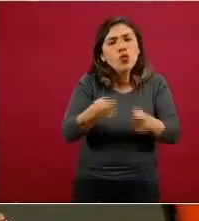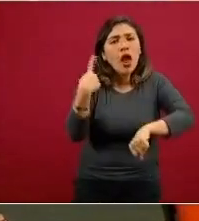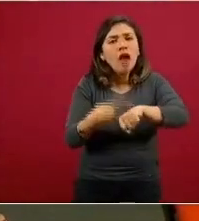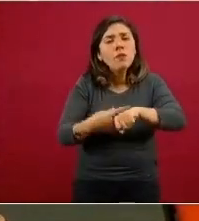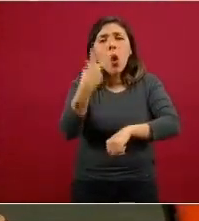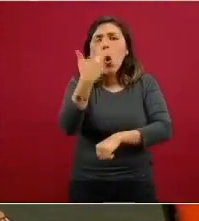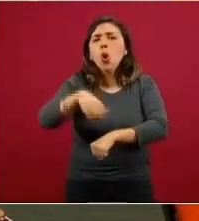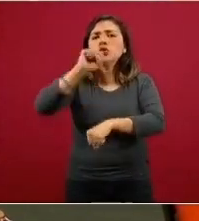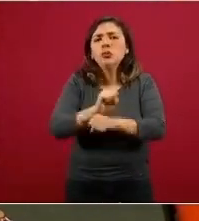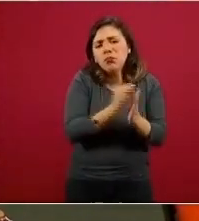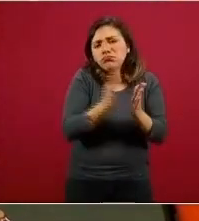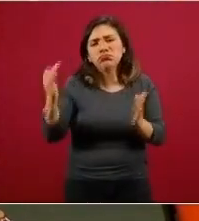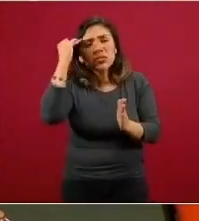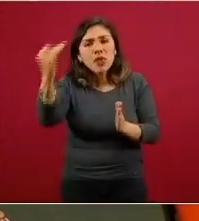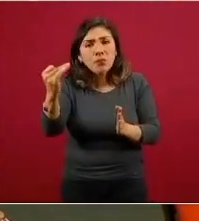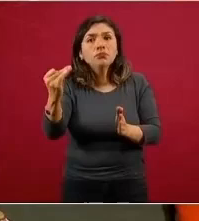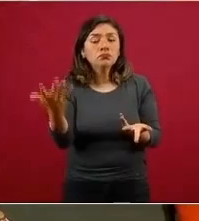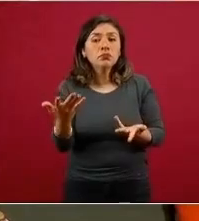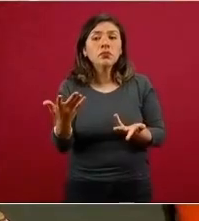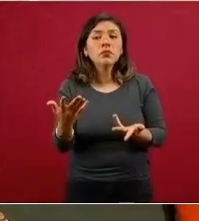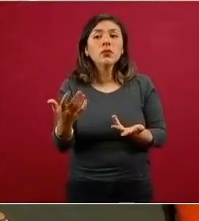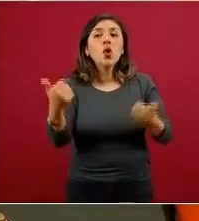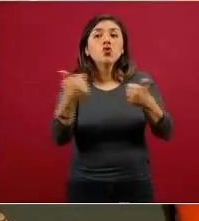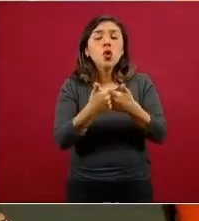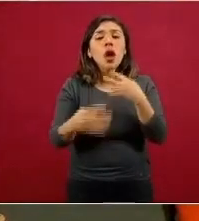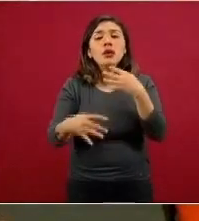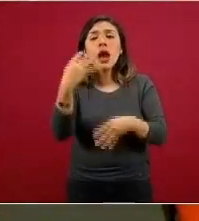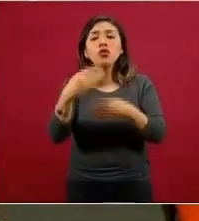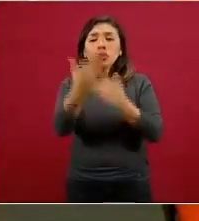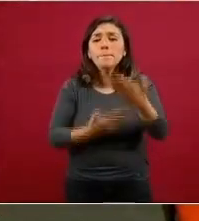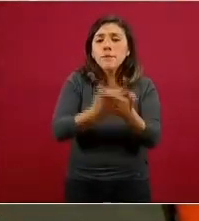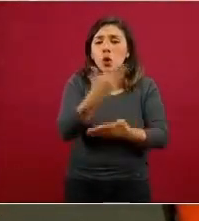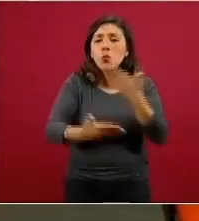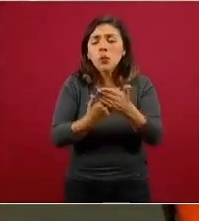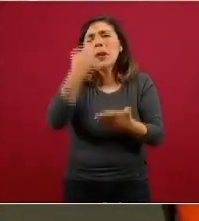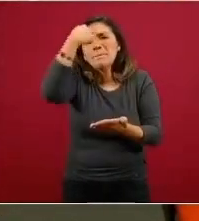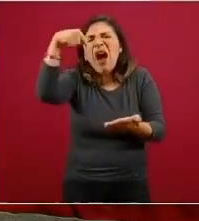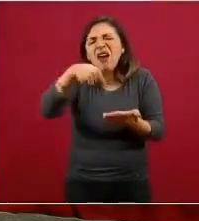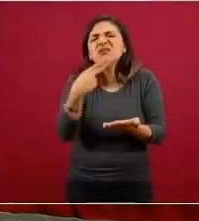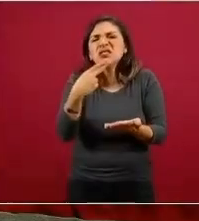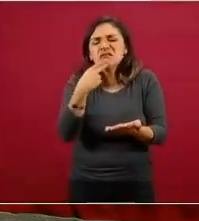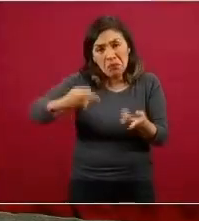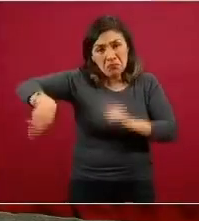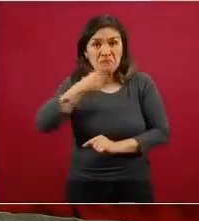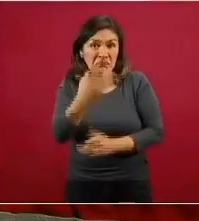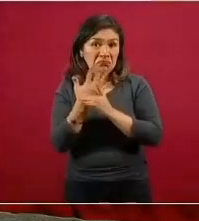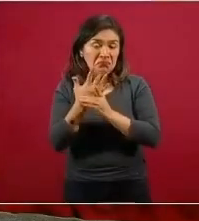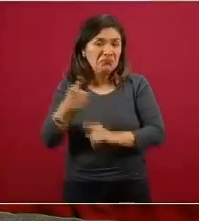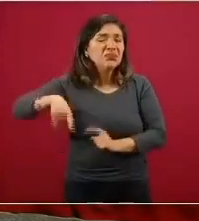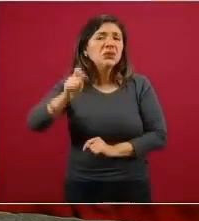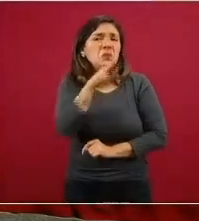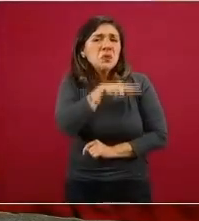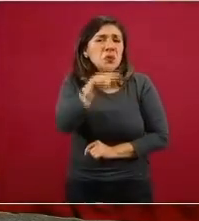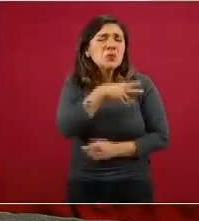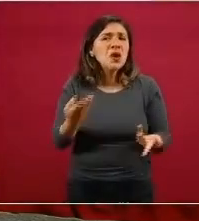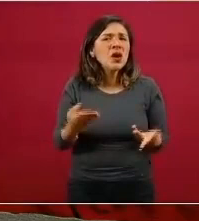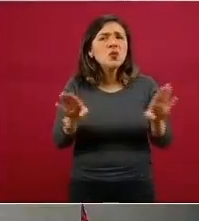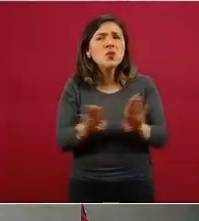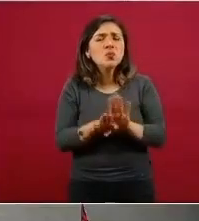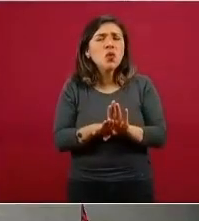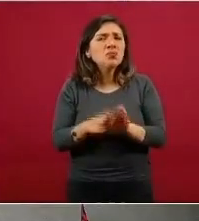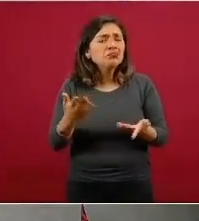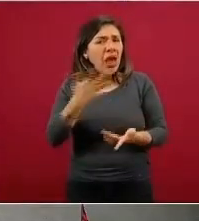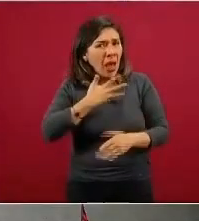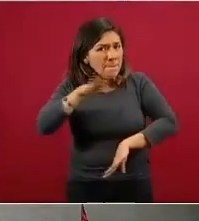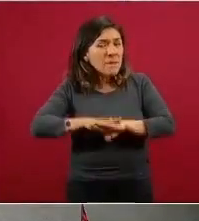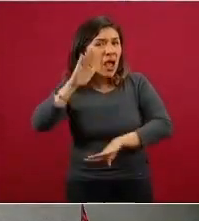epidemia en 8 semanas y a través de 14 propuestas, con el único objetivo que ellos mencionan, y la preocupación es pues, que